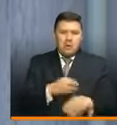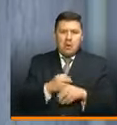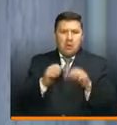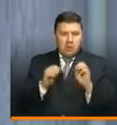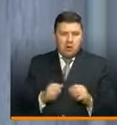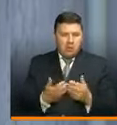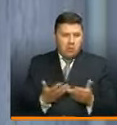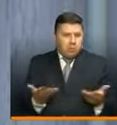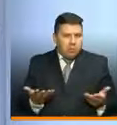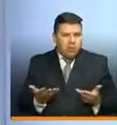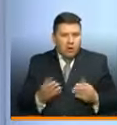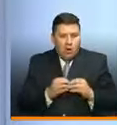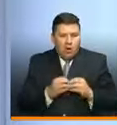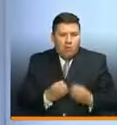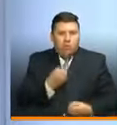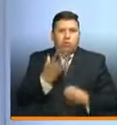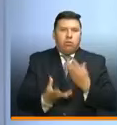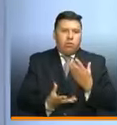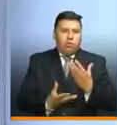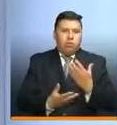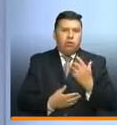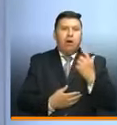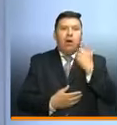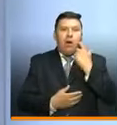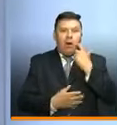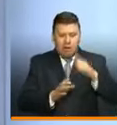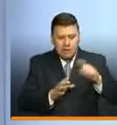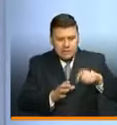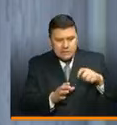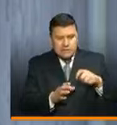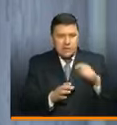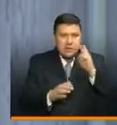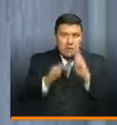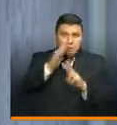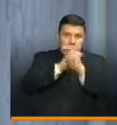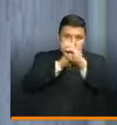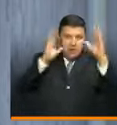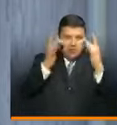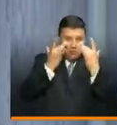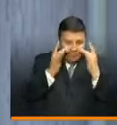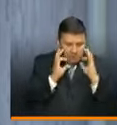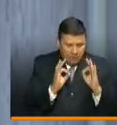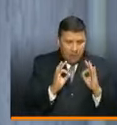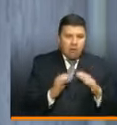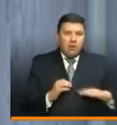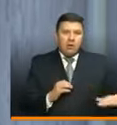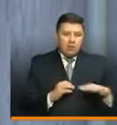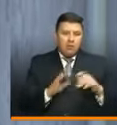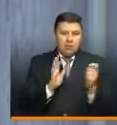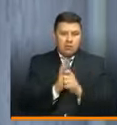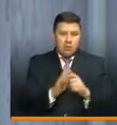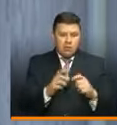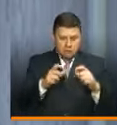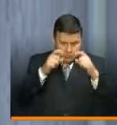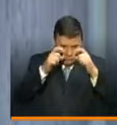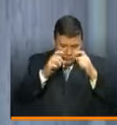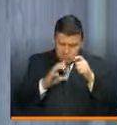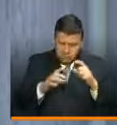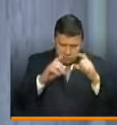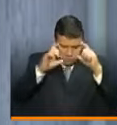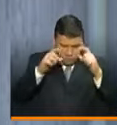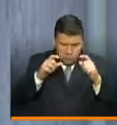podría haber, ¿no? Es decir, efectivamente un dentista necesita una visión impecable y además en algunos casos tienen como estas lupas.